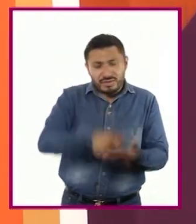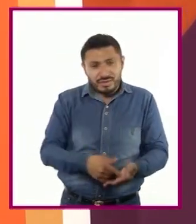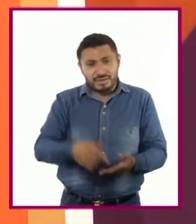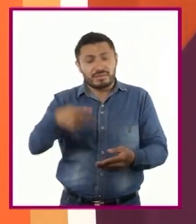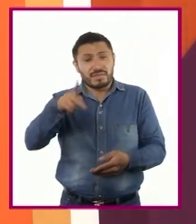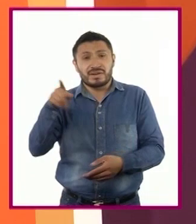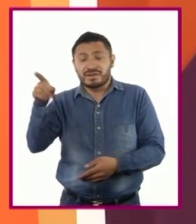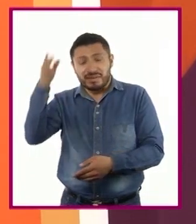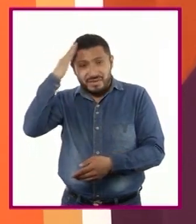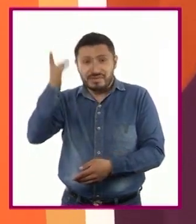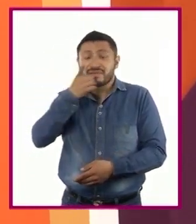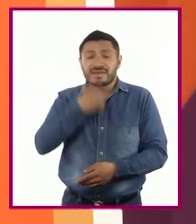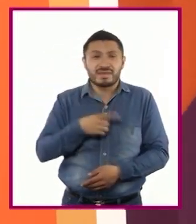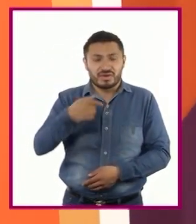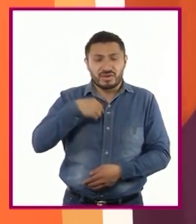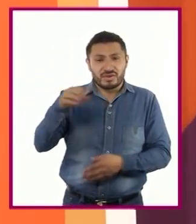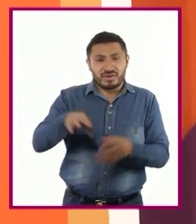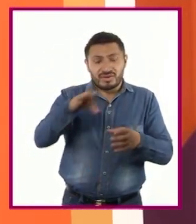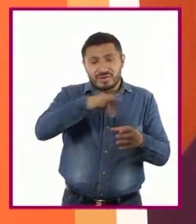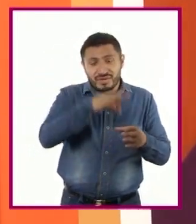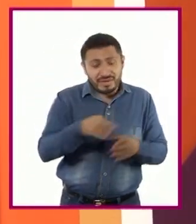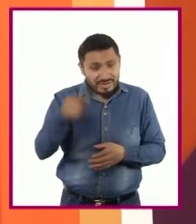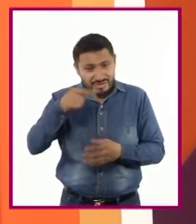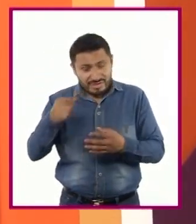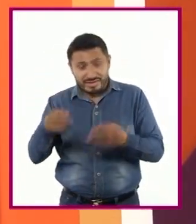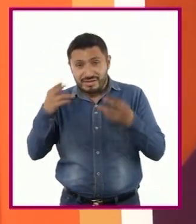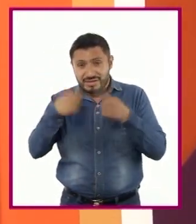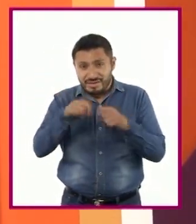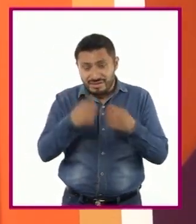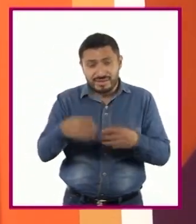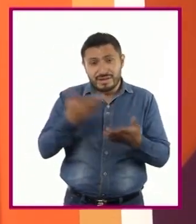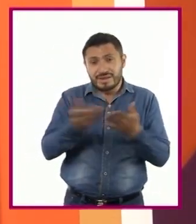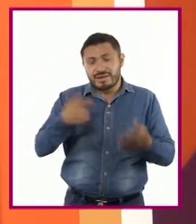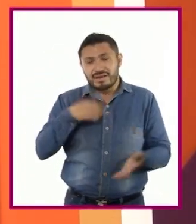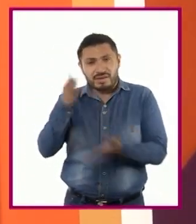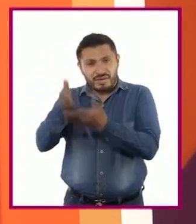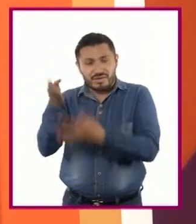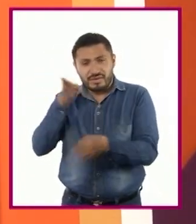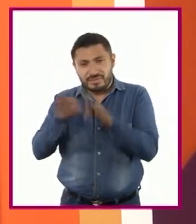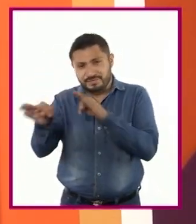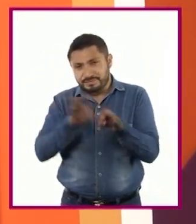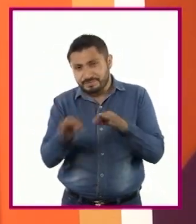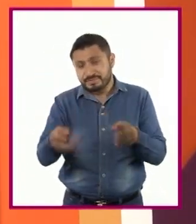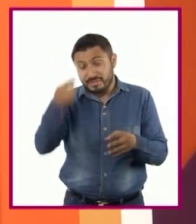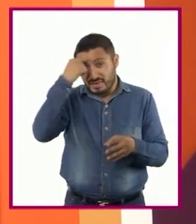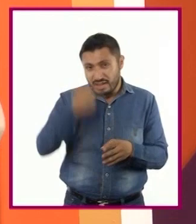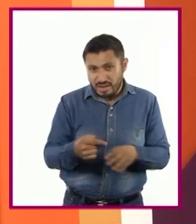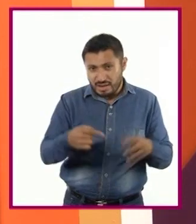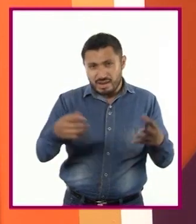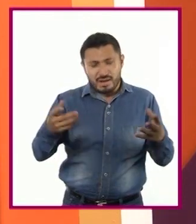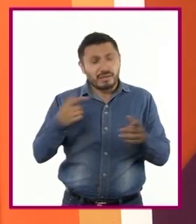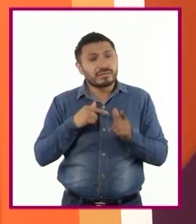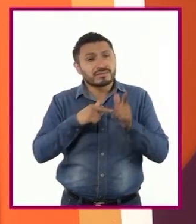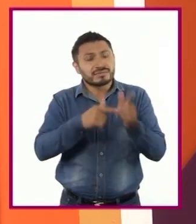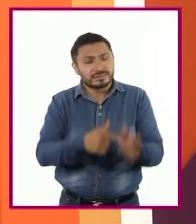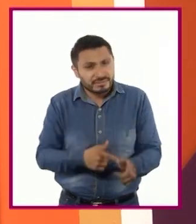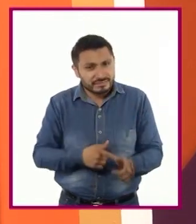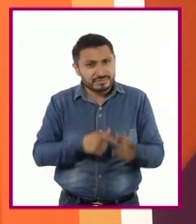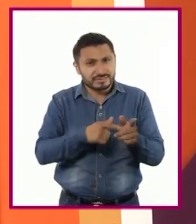dijo el patrón que contara con la tienda. Ahora voy a trabajar para